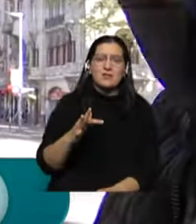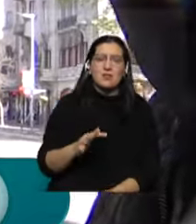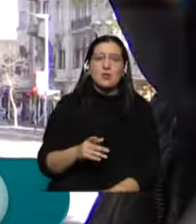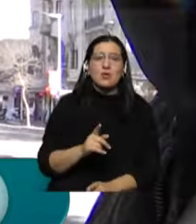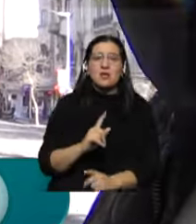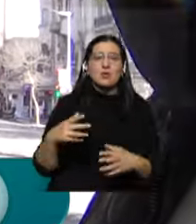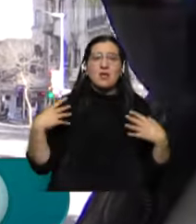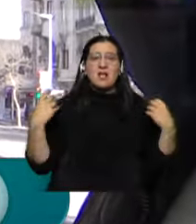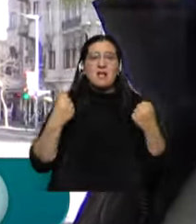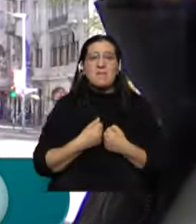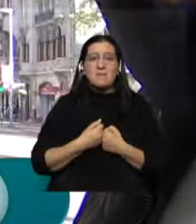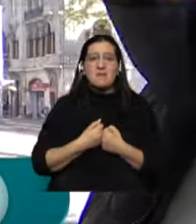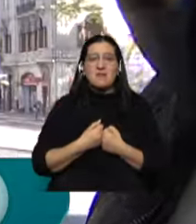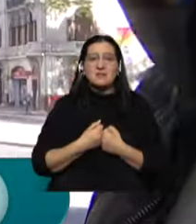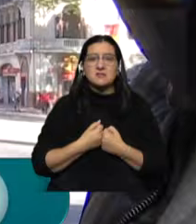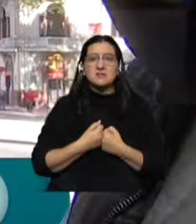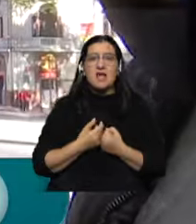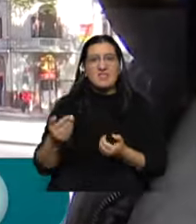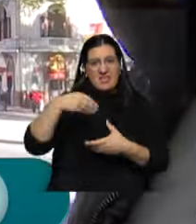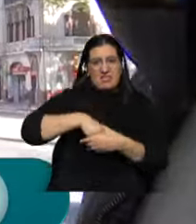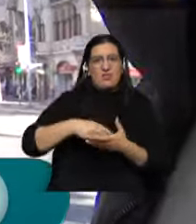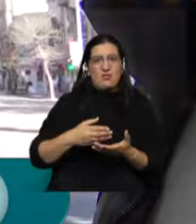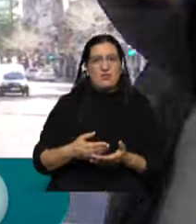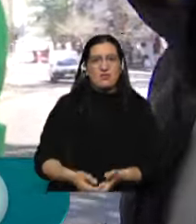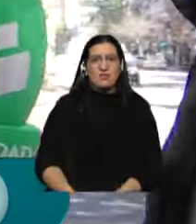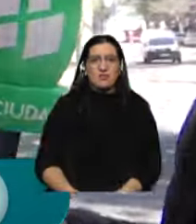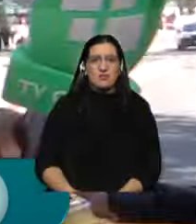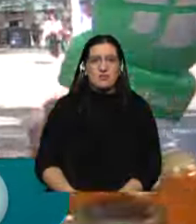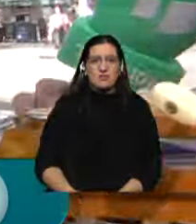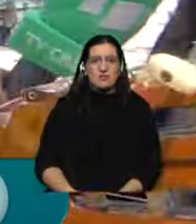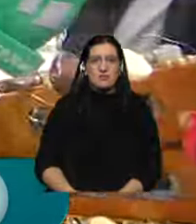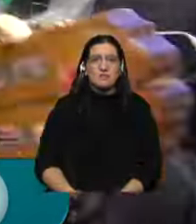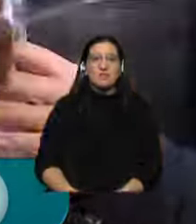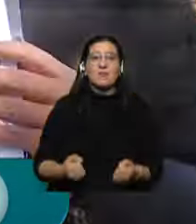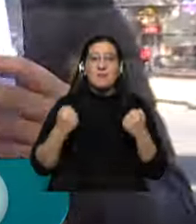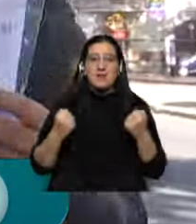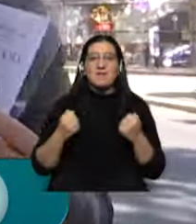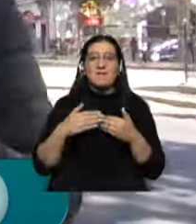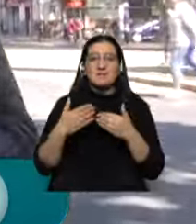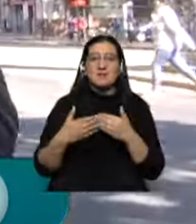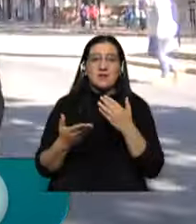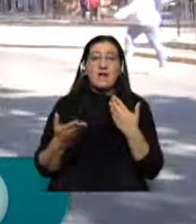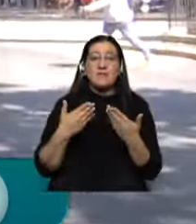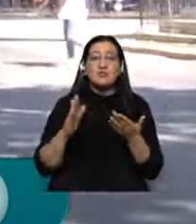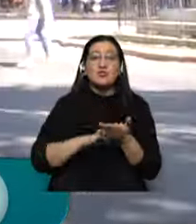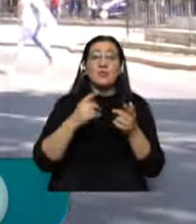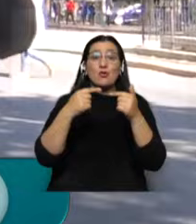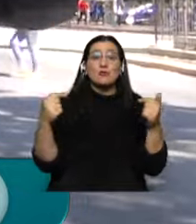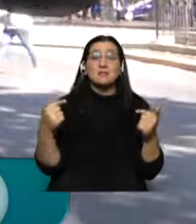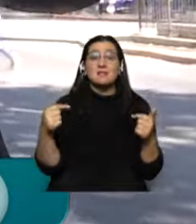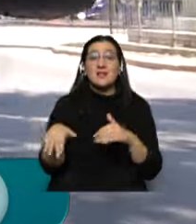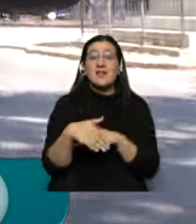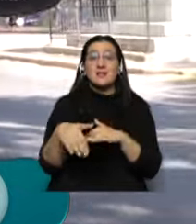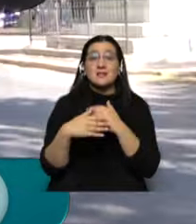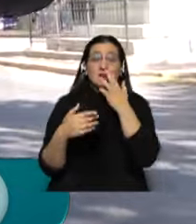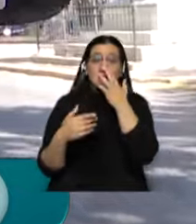use camperas dentro. Bueno, líguese en la respuesta. Bueno, gracias, vamos arriba, vecino, el vecino. Bueno, hablando de cosas que pasan en la calle, de fluir,